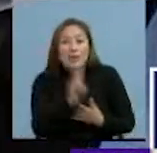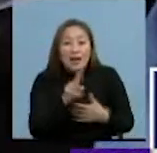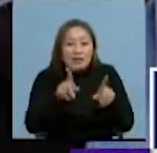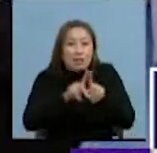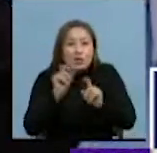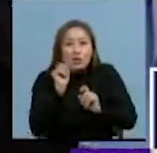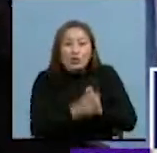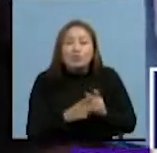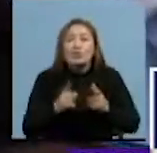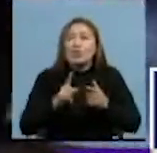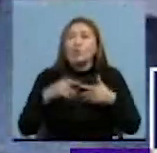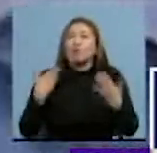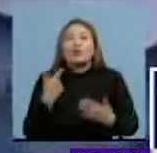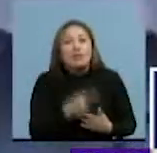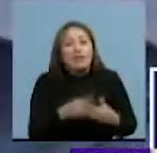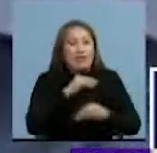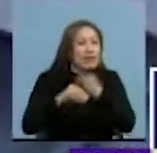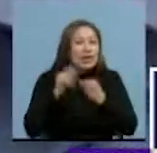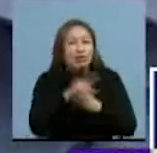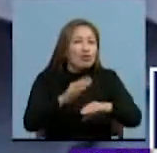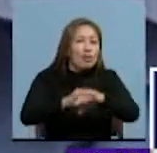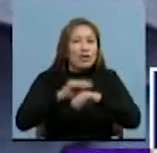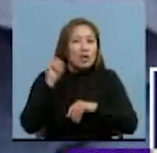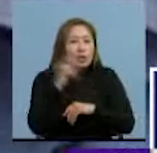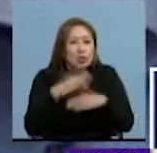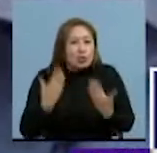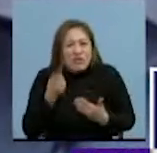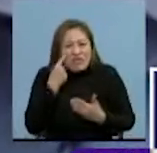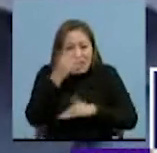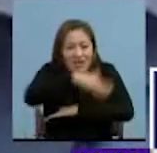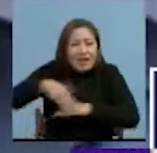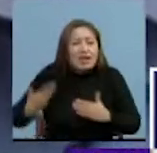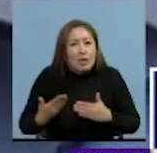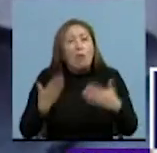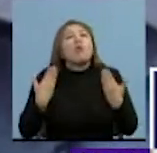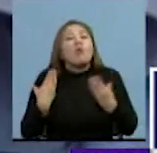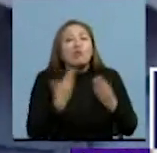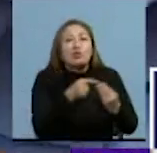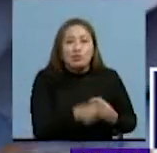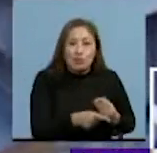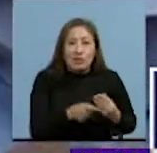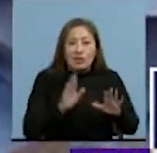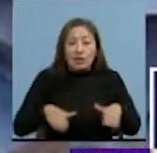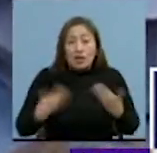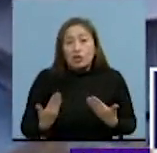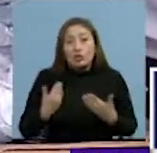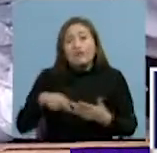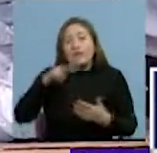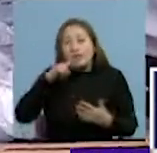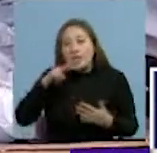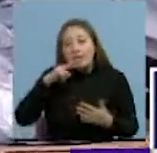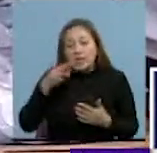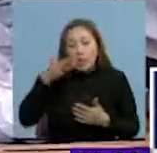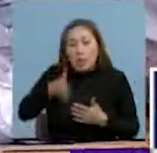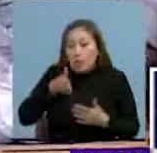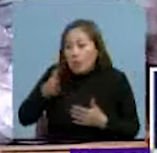hermano, es tu pariente, es tu amigo, y está en esa situación, ¿qué harías vos? ¿Sí? Entonces nosotros cada viernes vemos eso en